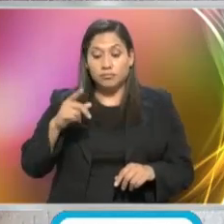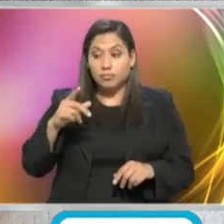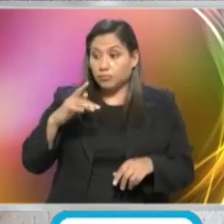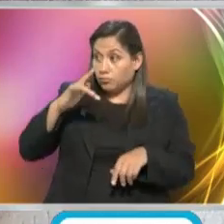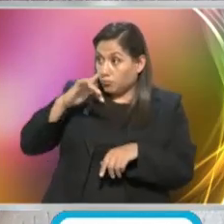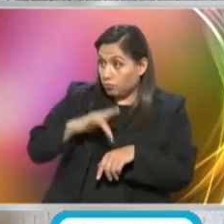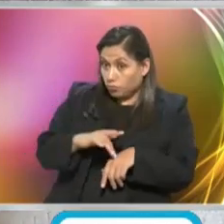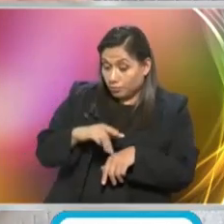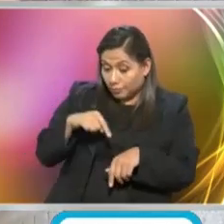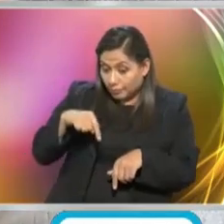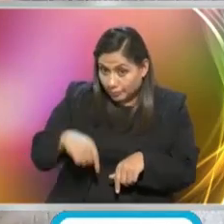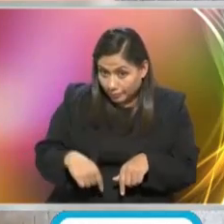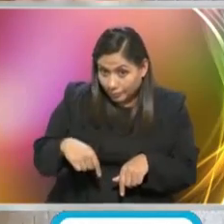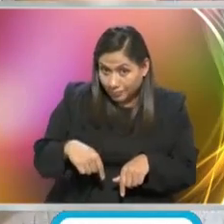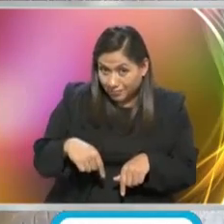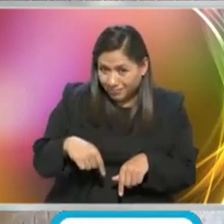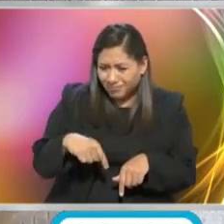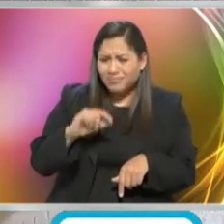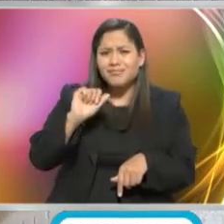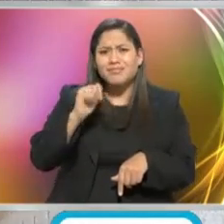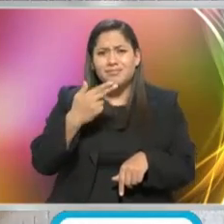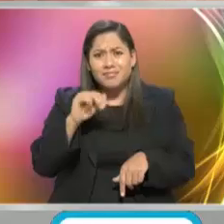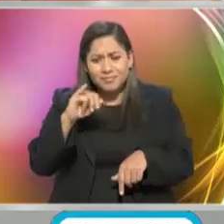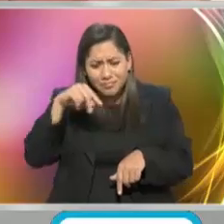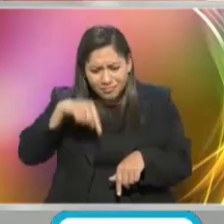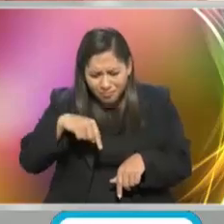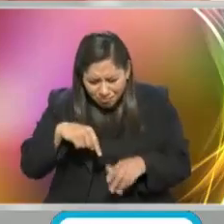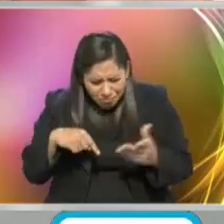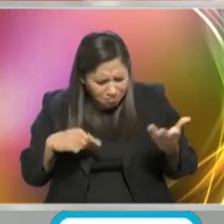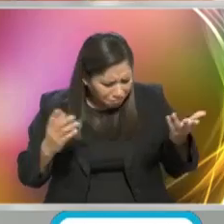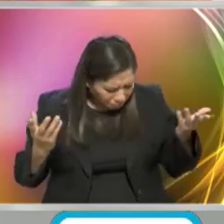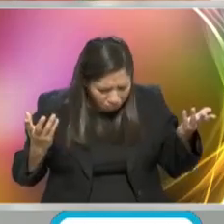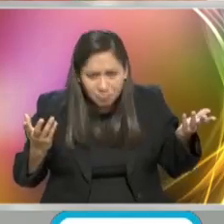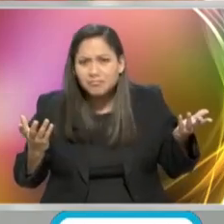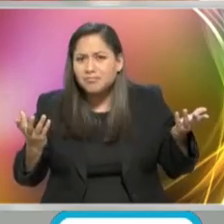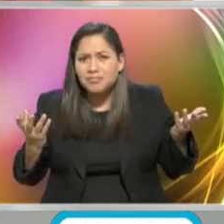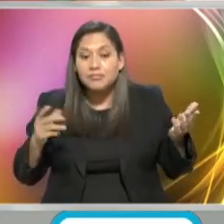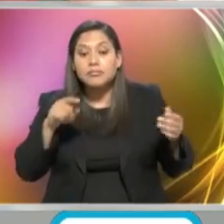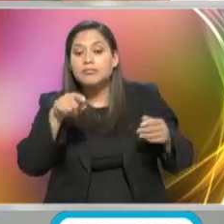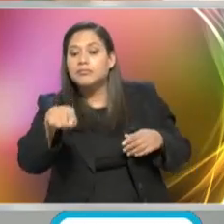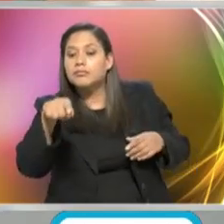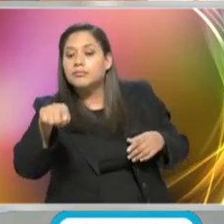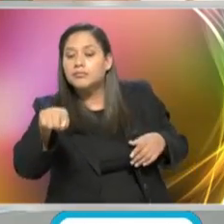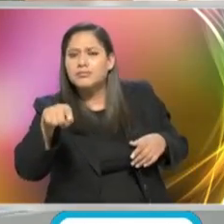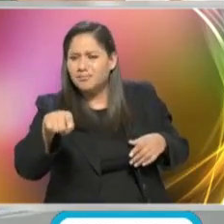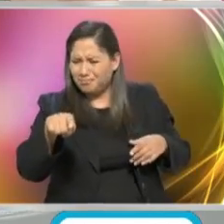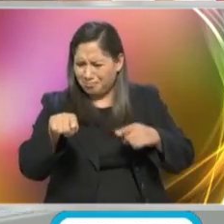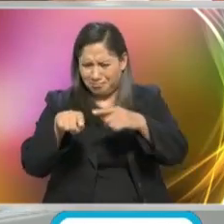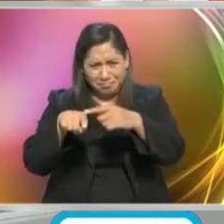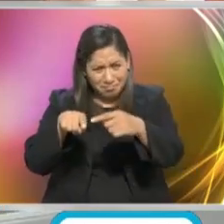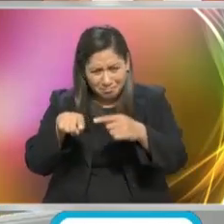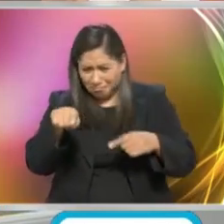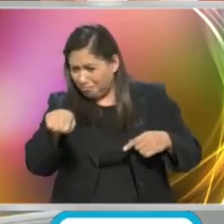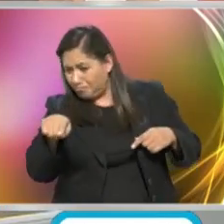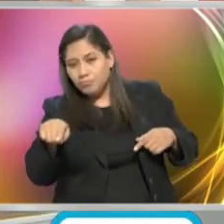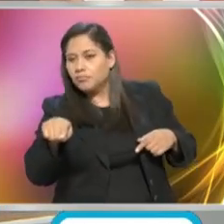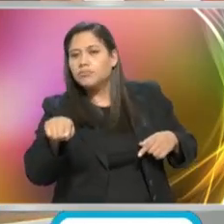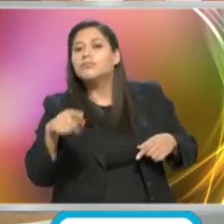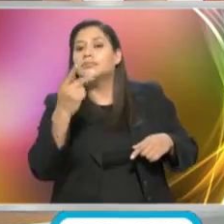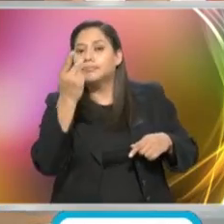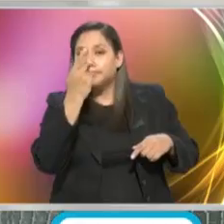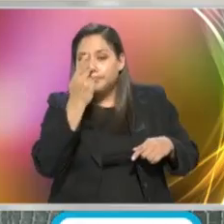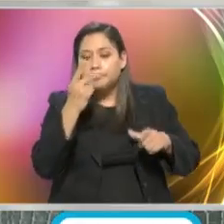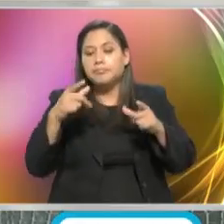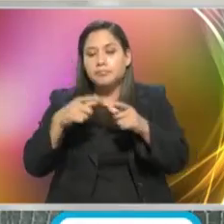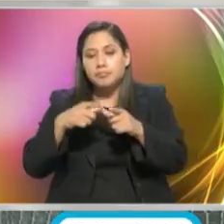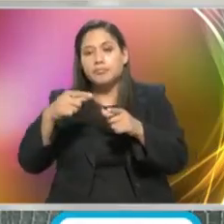toquen ahí. Sino ¿qué ahí es dónde? eso? ¿Ahí dónde? El eufemismo, ¿no? El Estos llamar eufemismos, al pene, a la vulva de manera distinta a